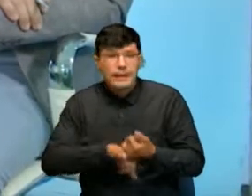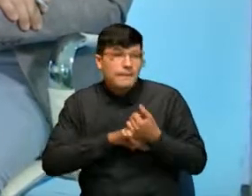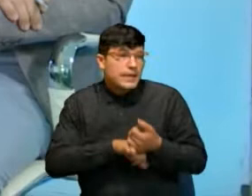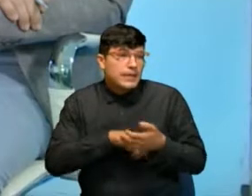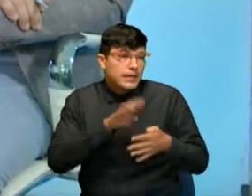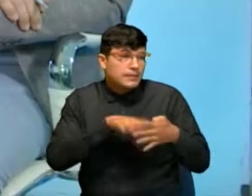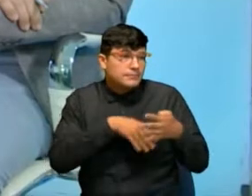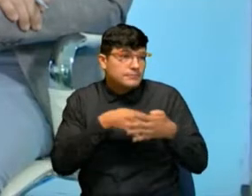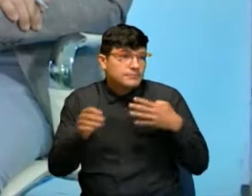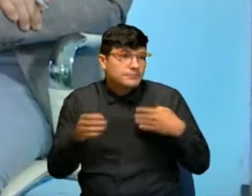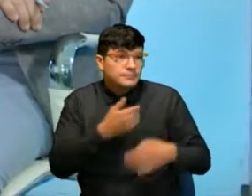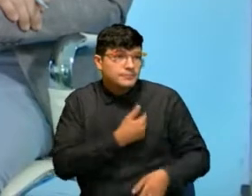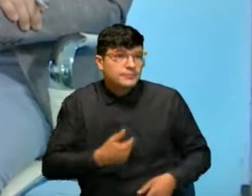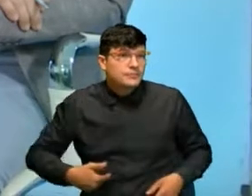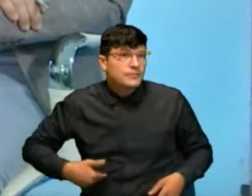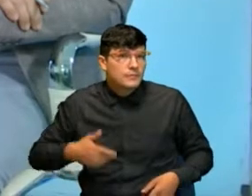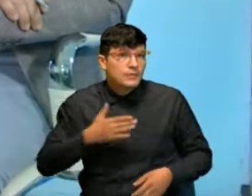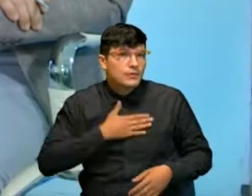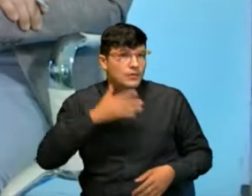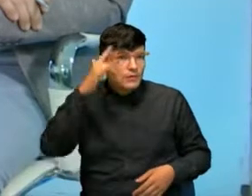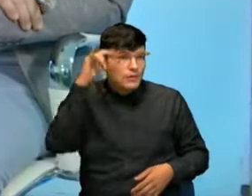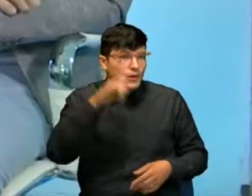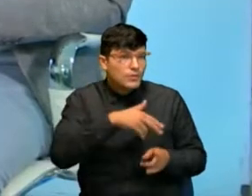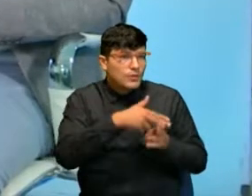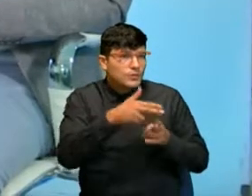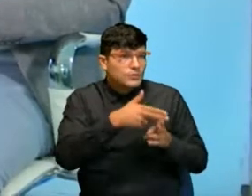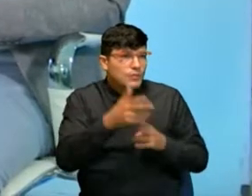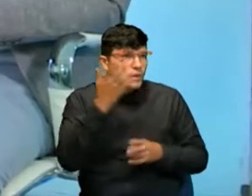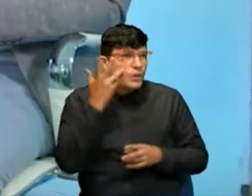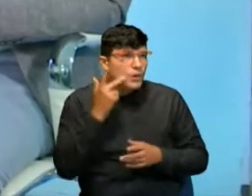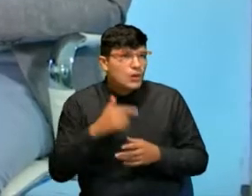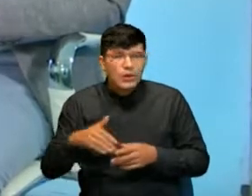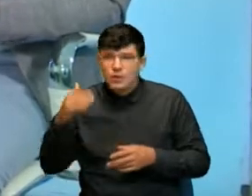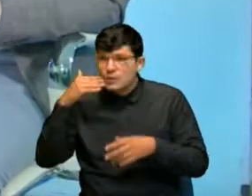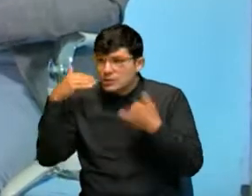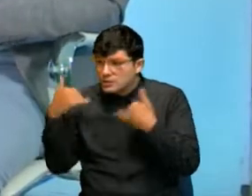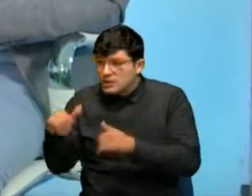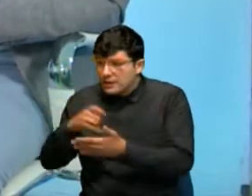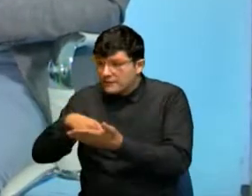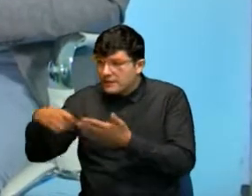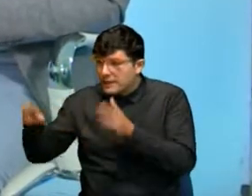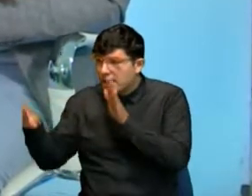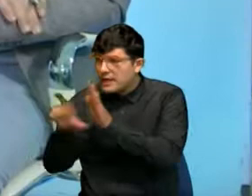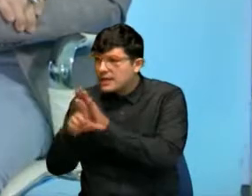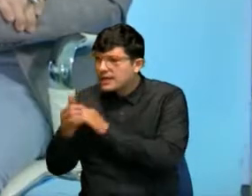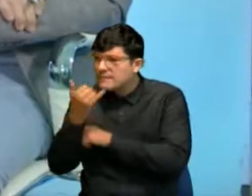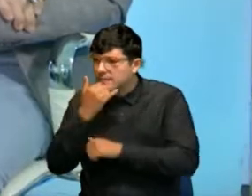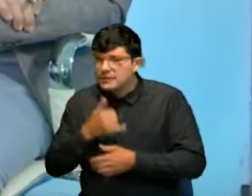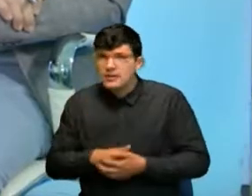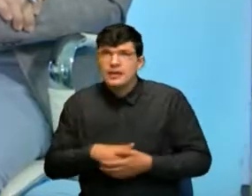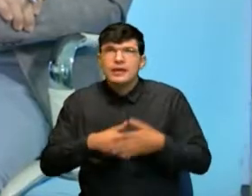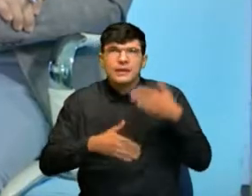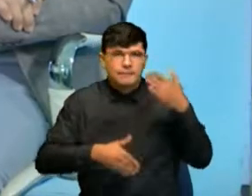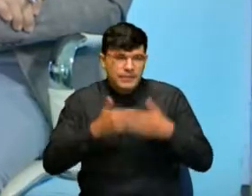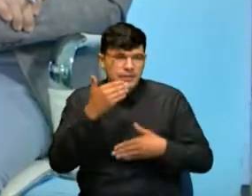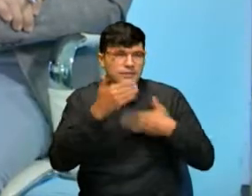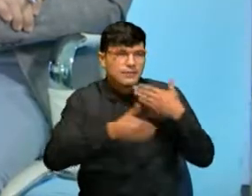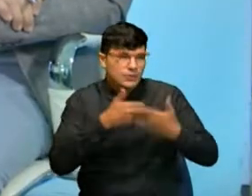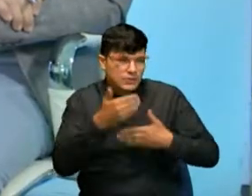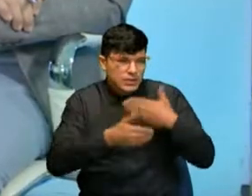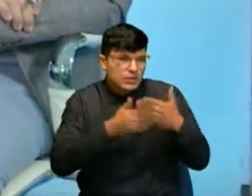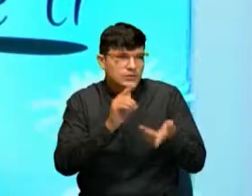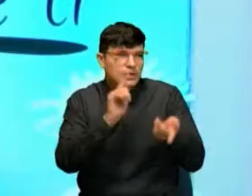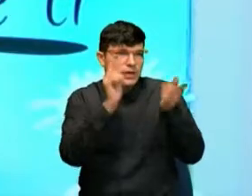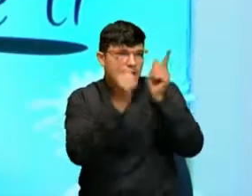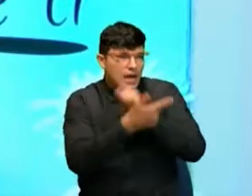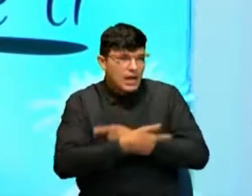pero yo creo que ya en poco tiempo se firmará. Una vez firmada la ley, ¿qué va a pasar? Bueno, empieza todo un proceso de reestructuración